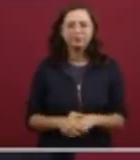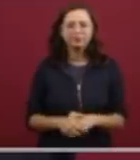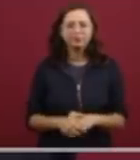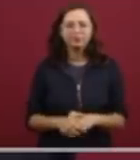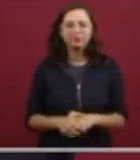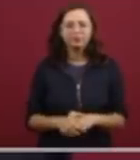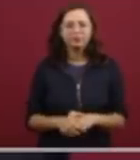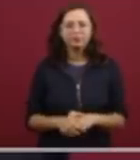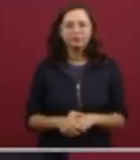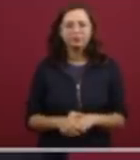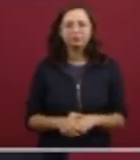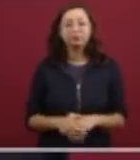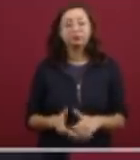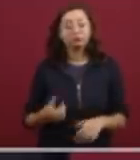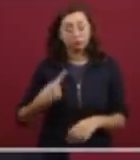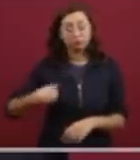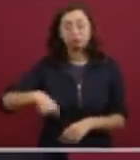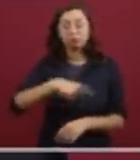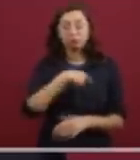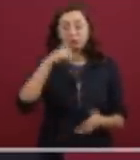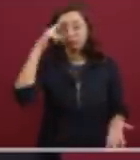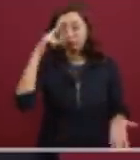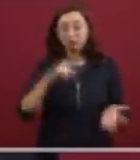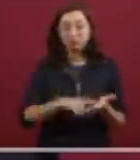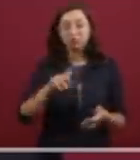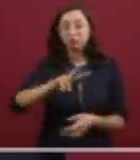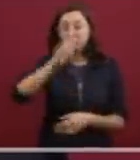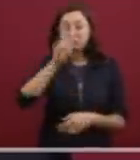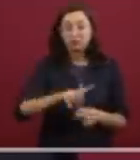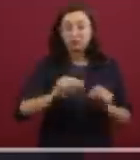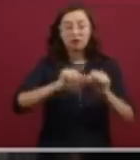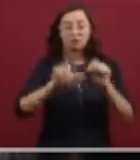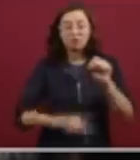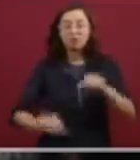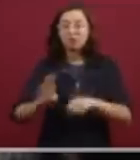Sostenemos que por el bien de todos, primero los pobres,